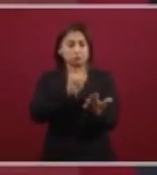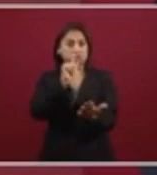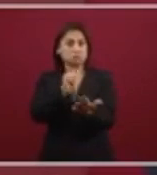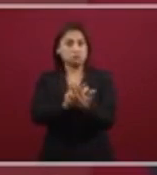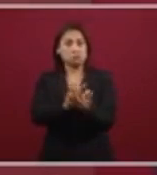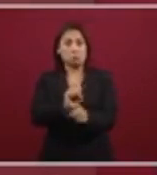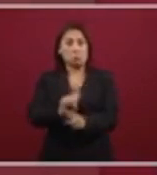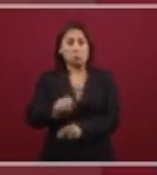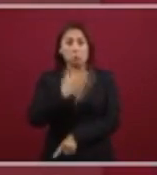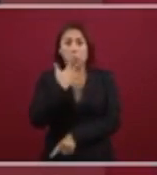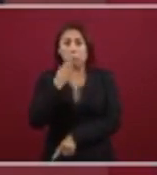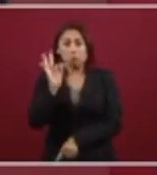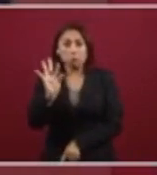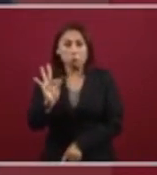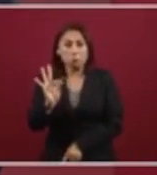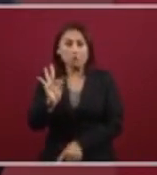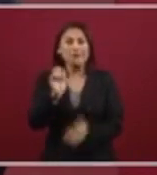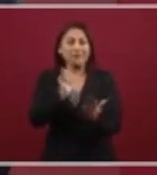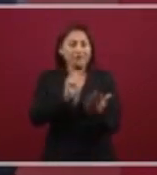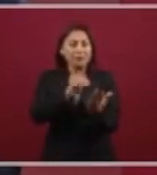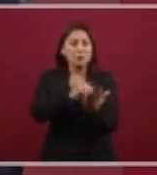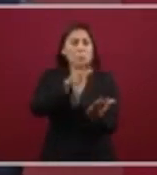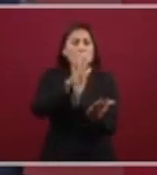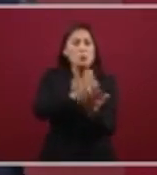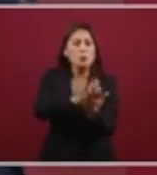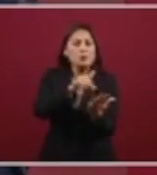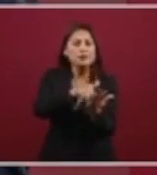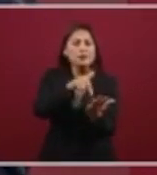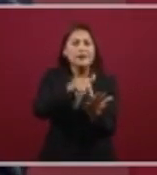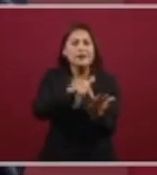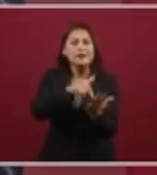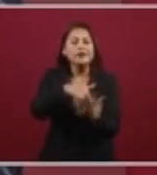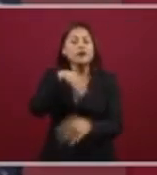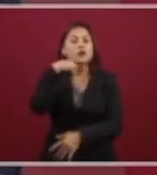de que los hechos de corrupción se castigaran como delito grave,